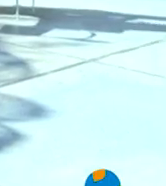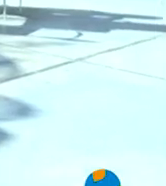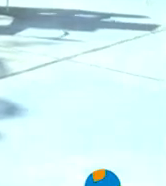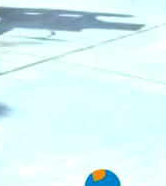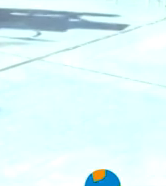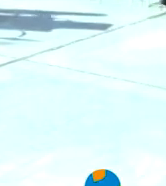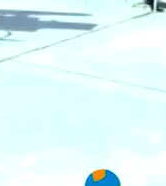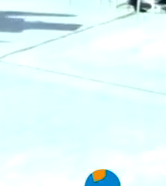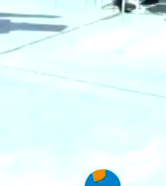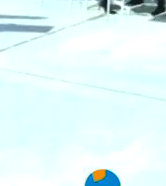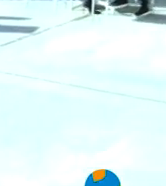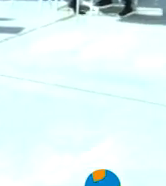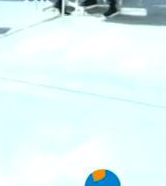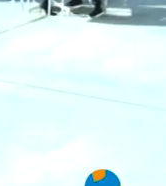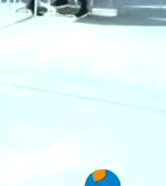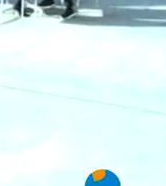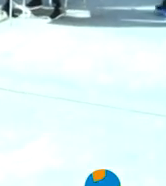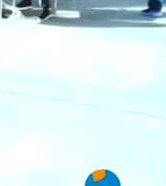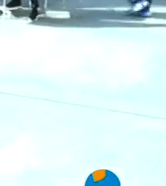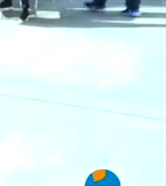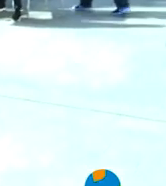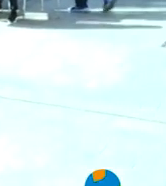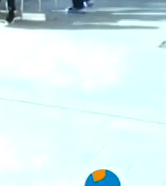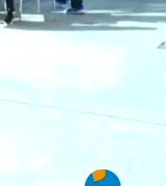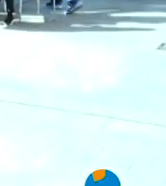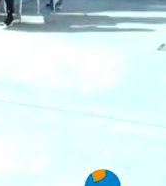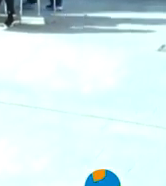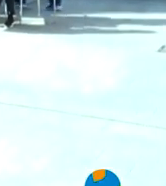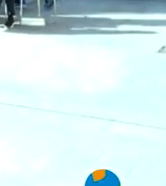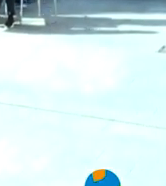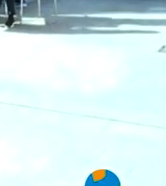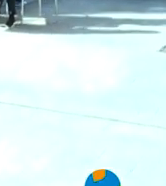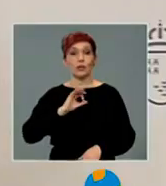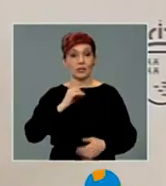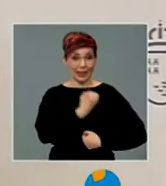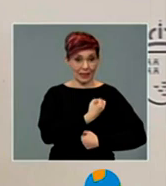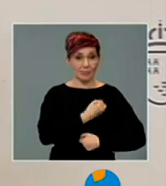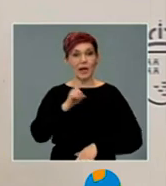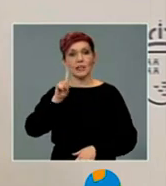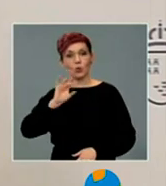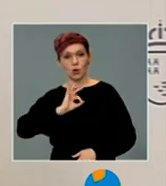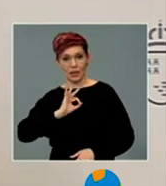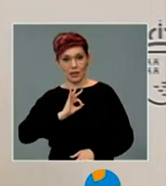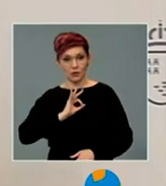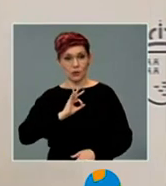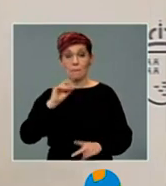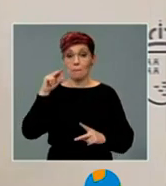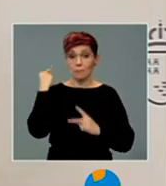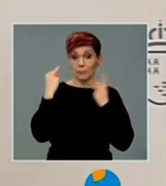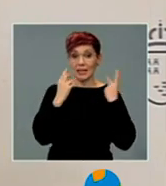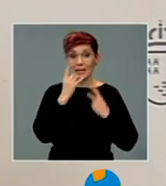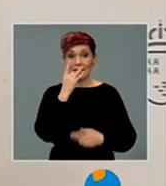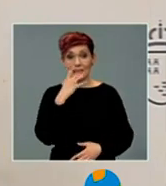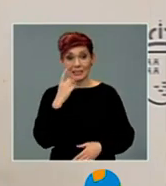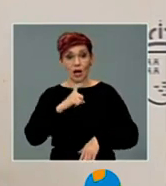es que las calles no se abarroten de gente celebrando la navidad en los conocidos como tarde os la hostelería y restauración podrá reabrir a